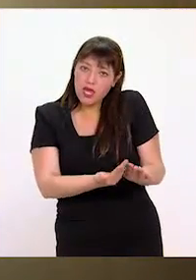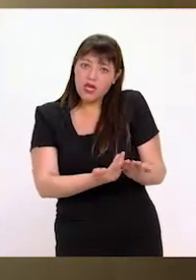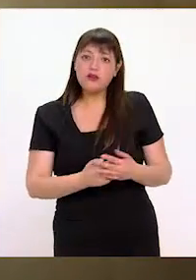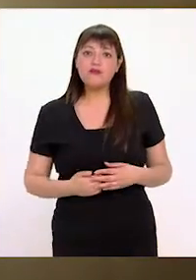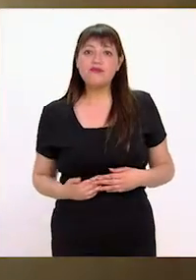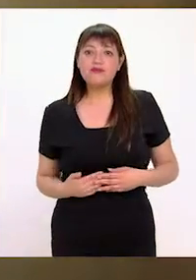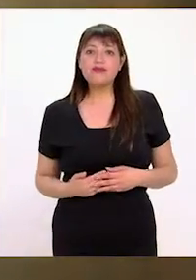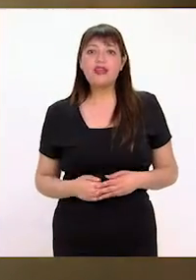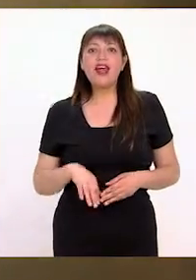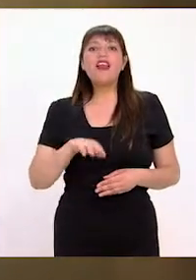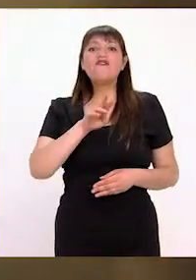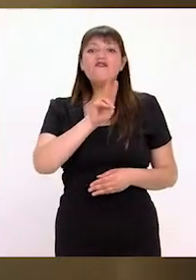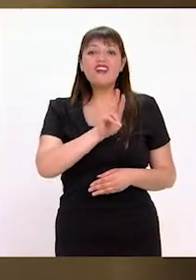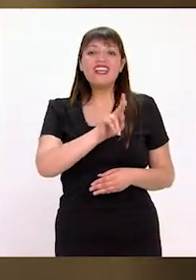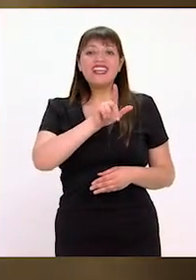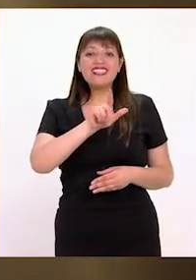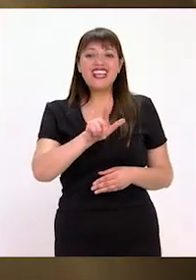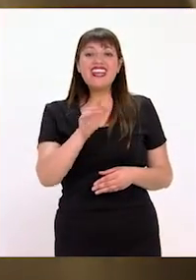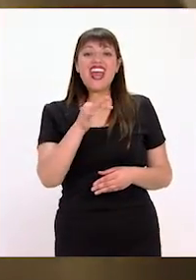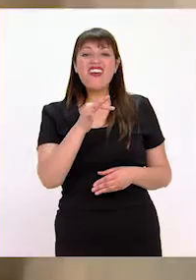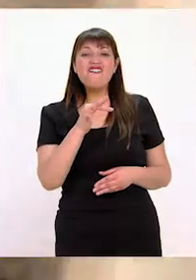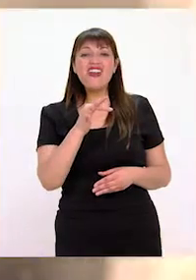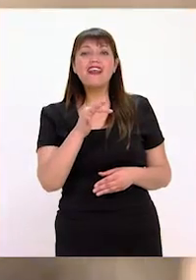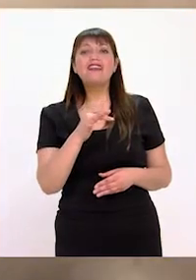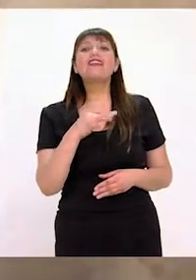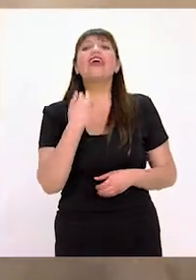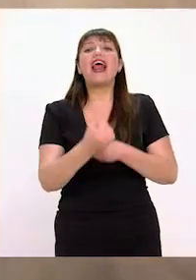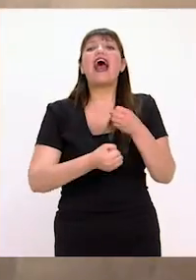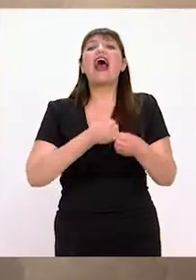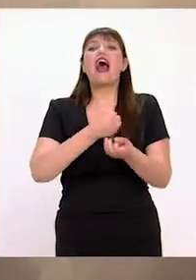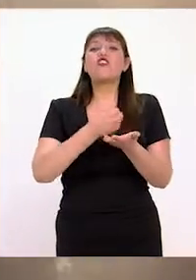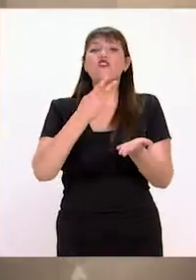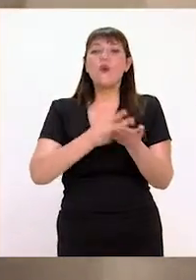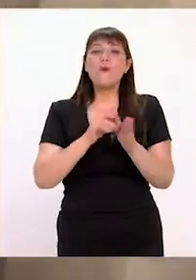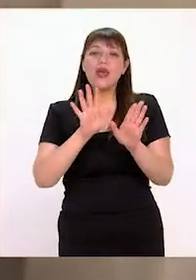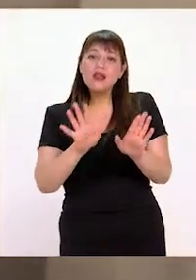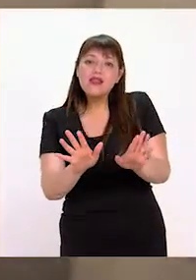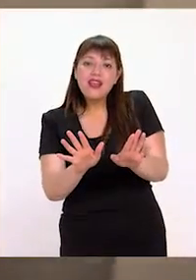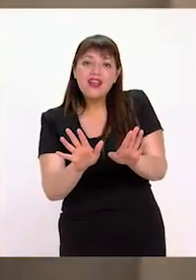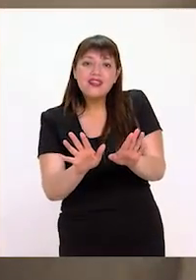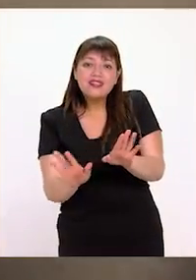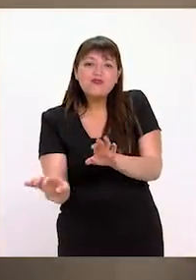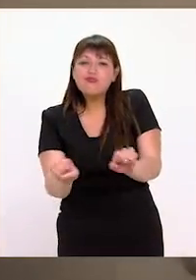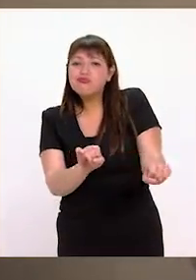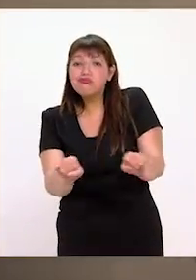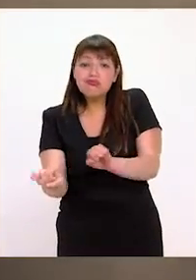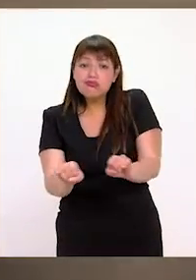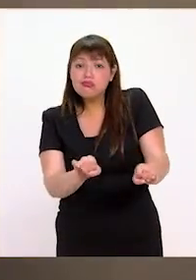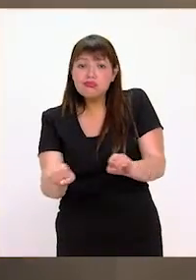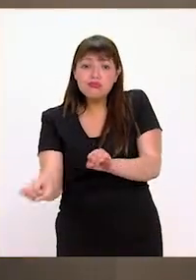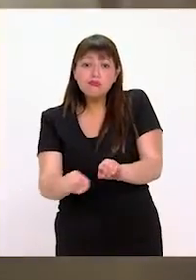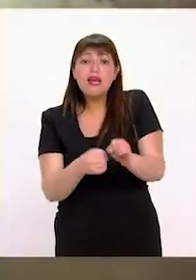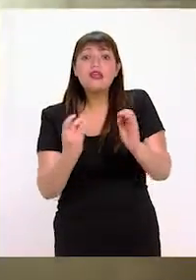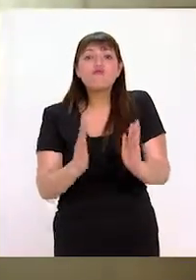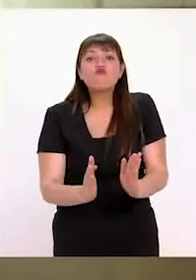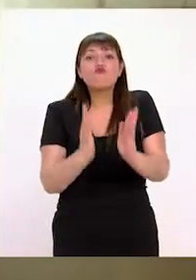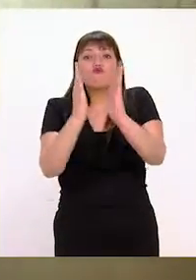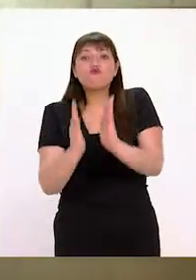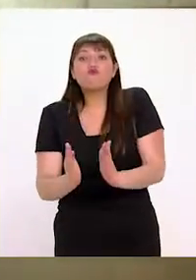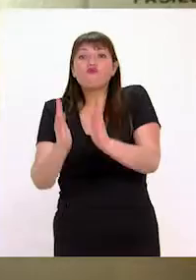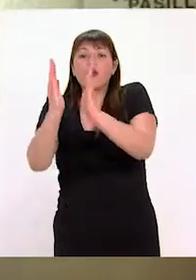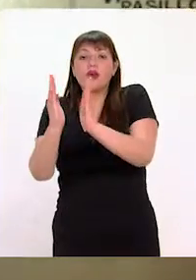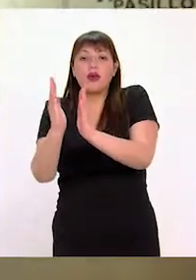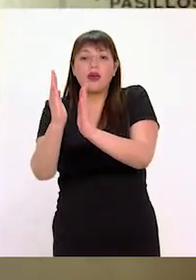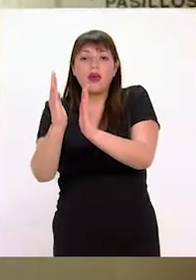fue el 27F del 2010. Más de 2.000 metros cuadrados de edificación que nos sirve